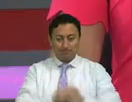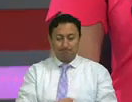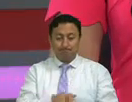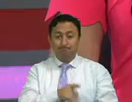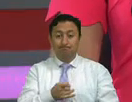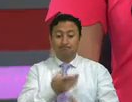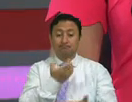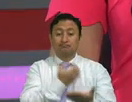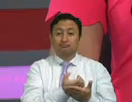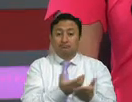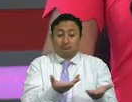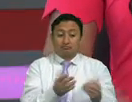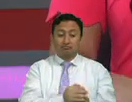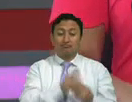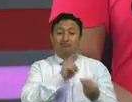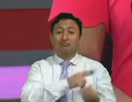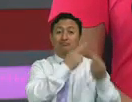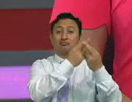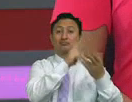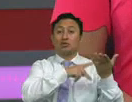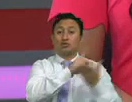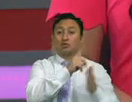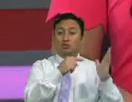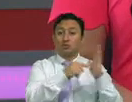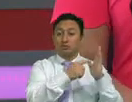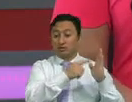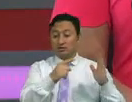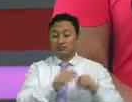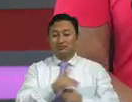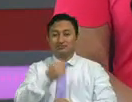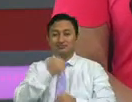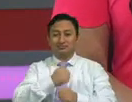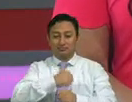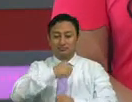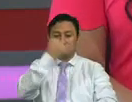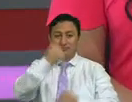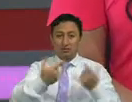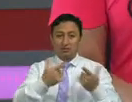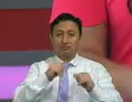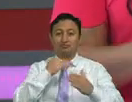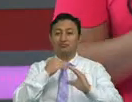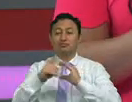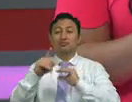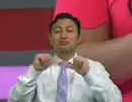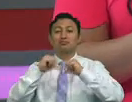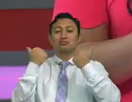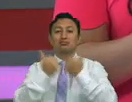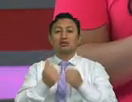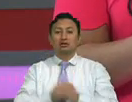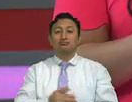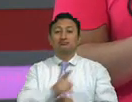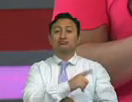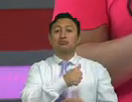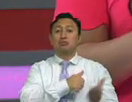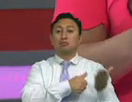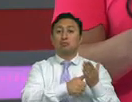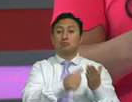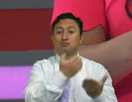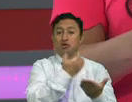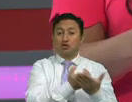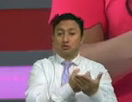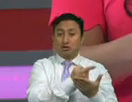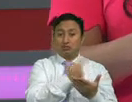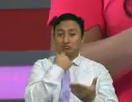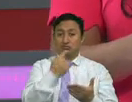el ámbito económico reformas tributarias y laborales enviarán a finales de este año a la asamblea nacional así lo dio a conocer el ministro de economía y finanzas